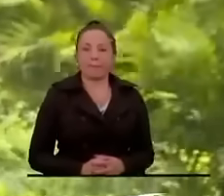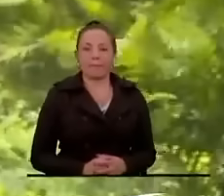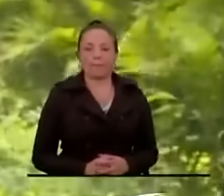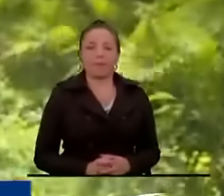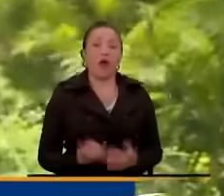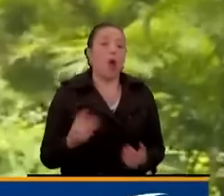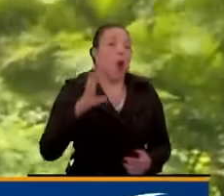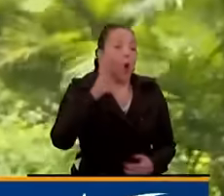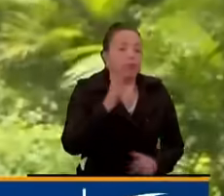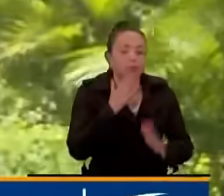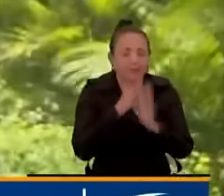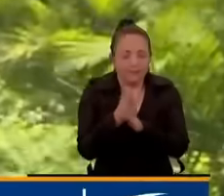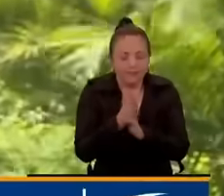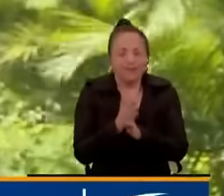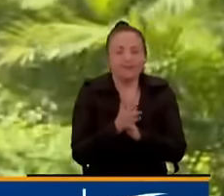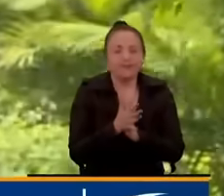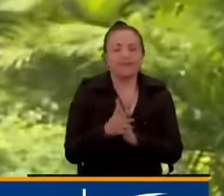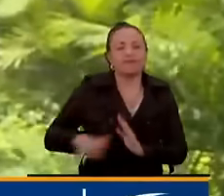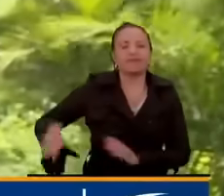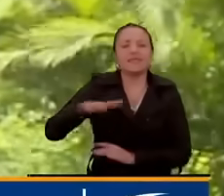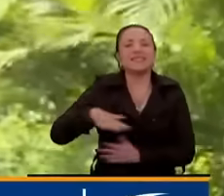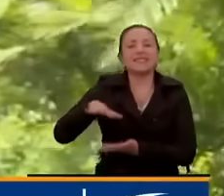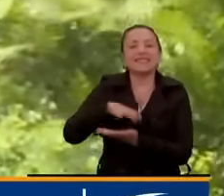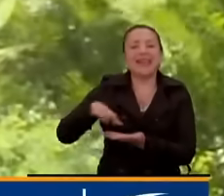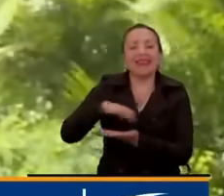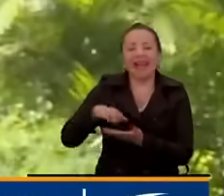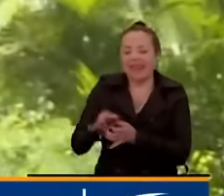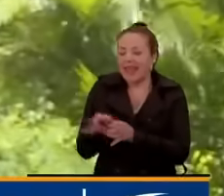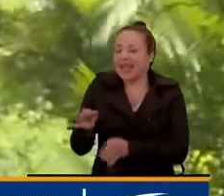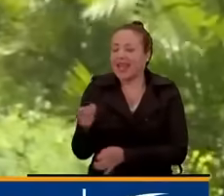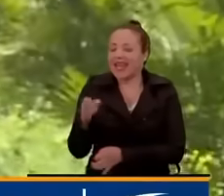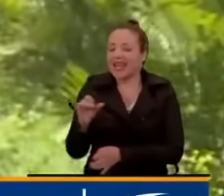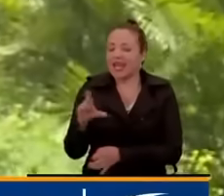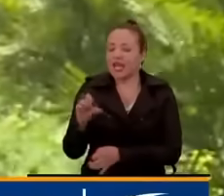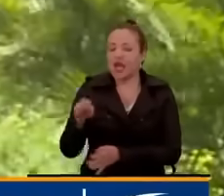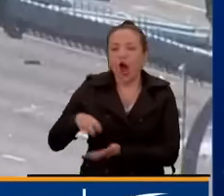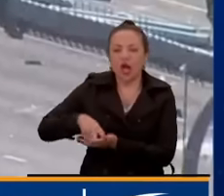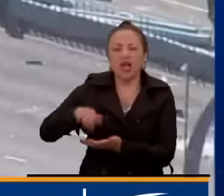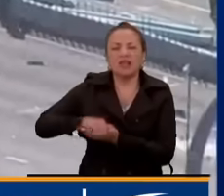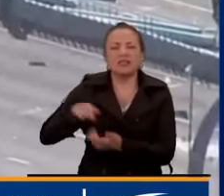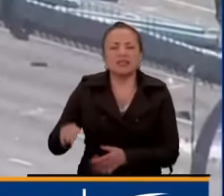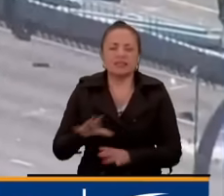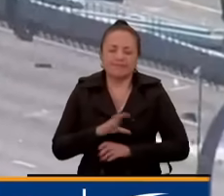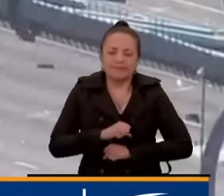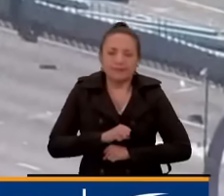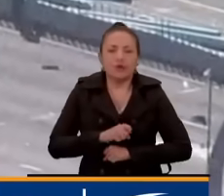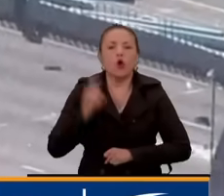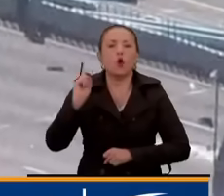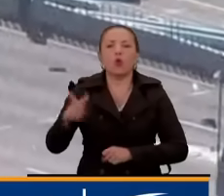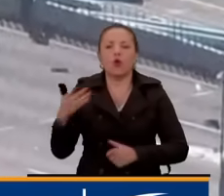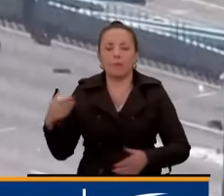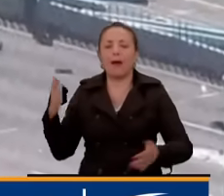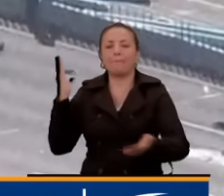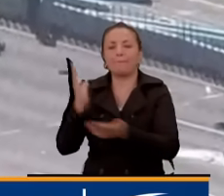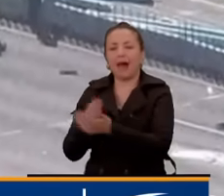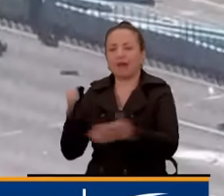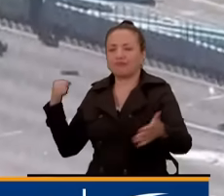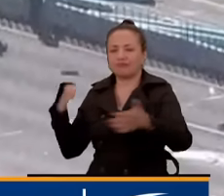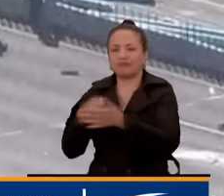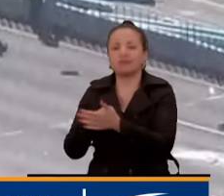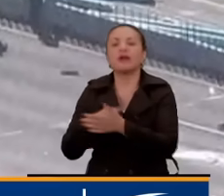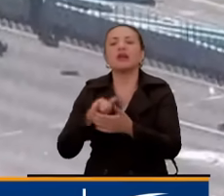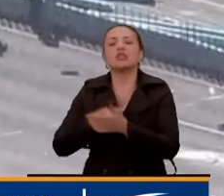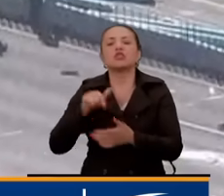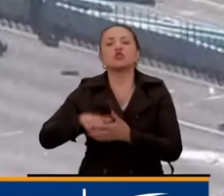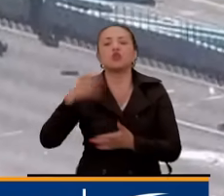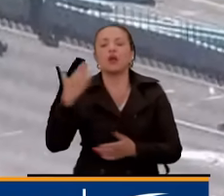esta hora hay tristeza en Girón por la muerte de una familia santandereana en Colorado, Estados Unidos, tras un fuerte accidente de tránsito. Entre las víctimas